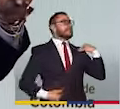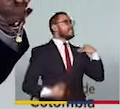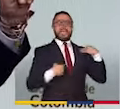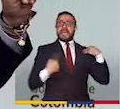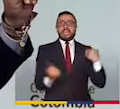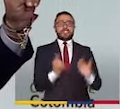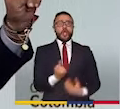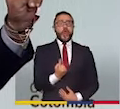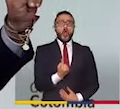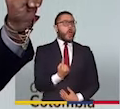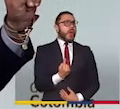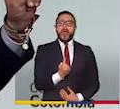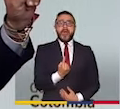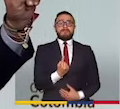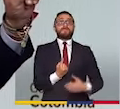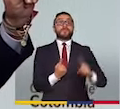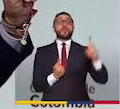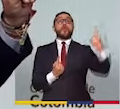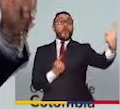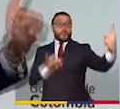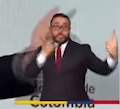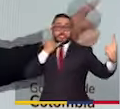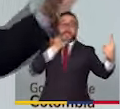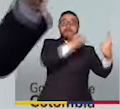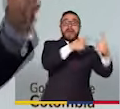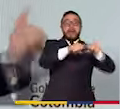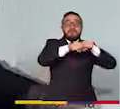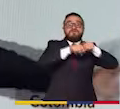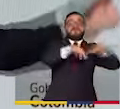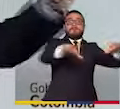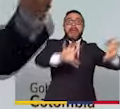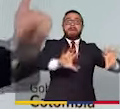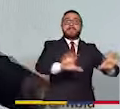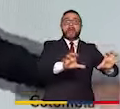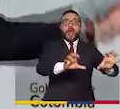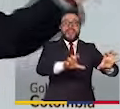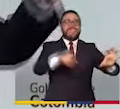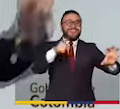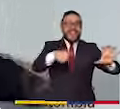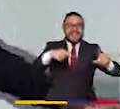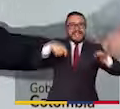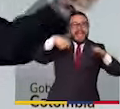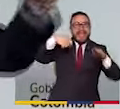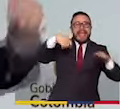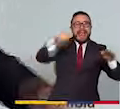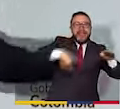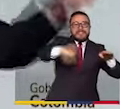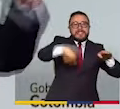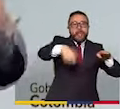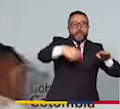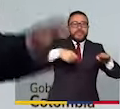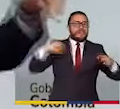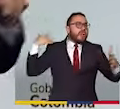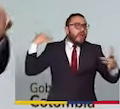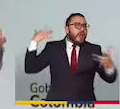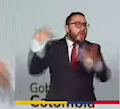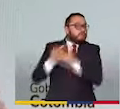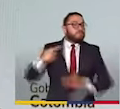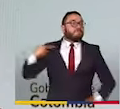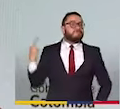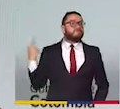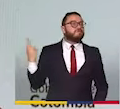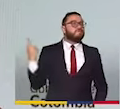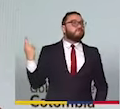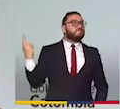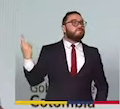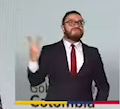comunicar con una sola emisora, cuya grabación es la que se repite y se repite durante todos estos años como el